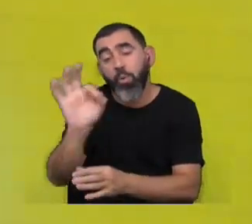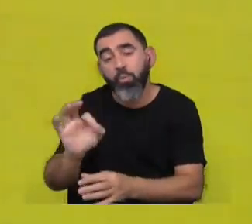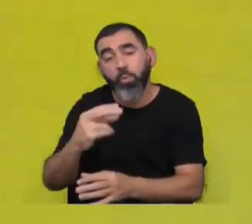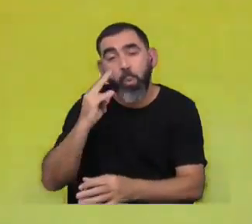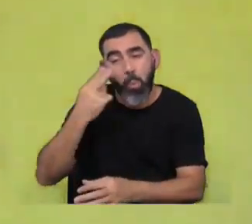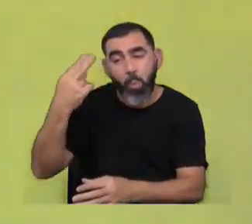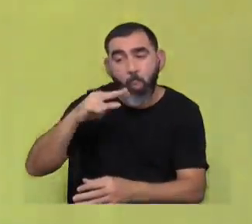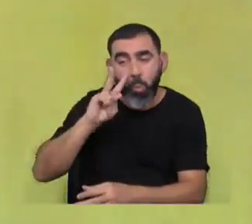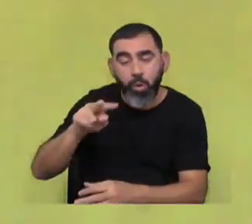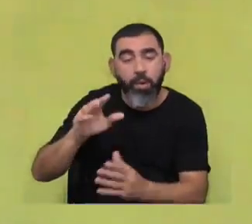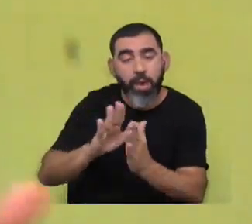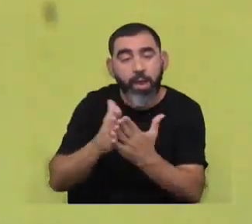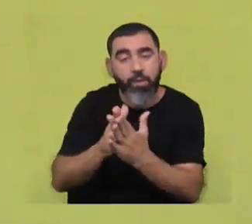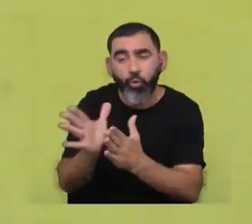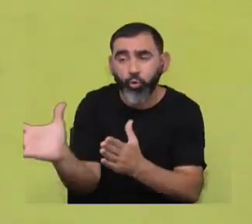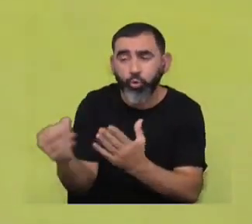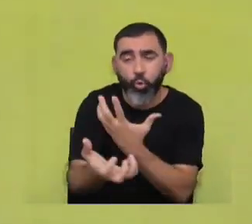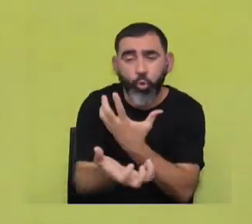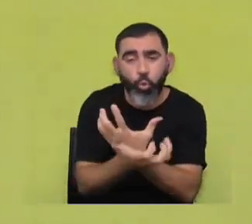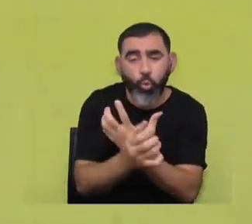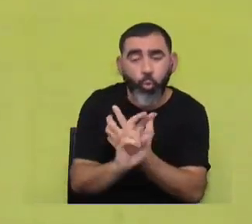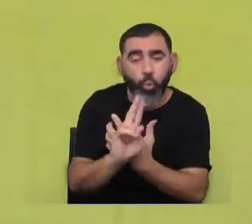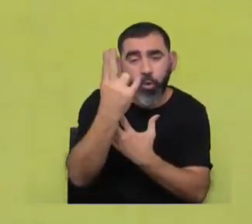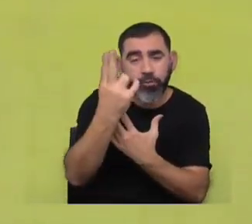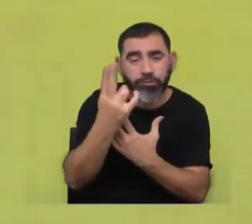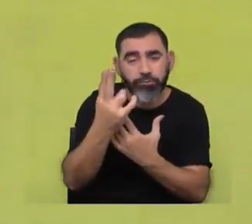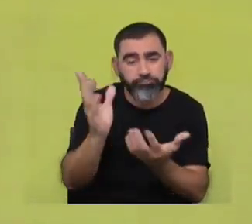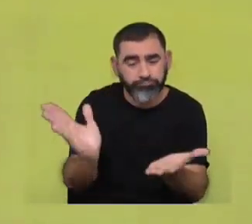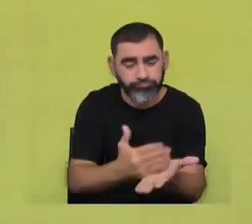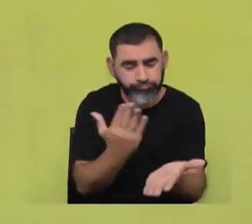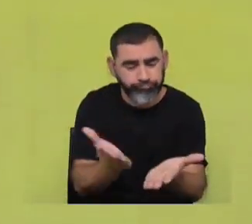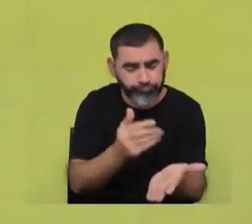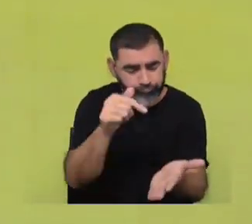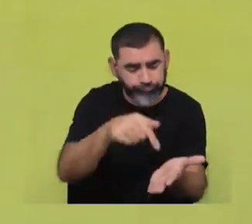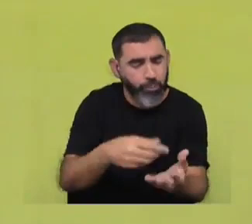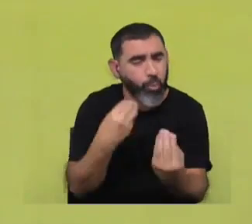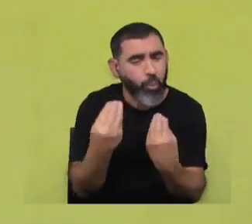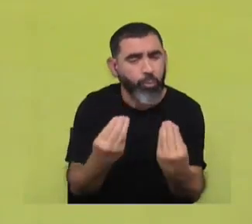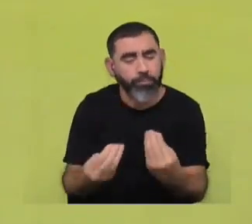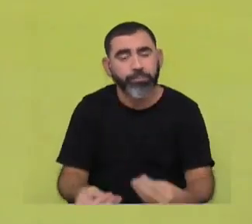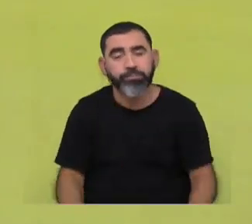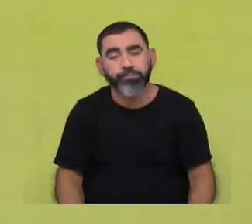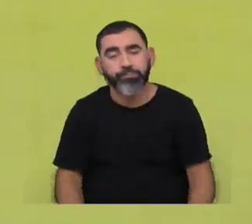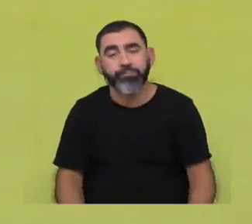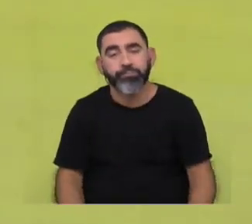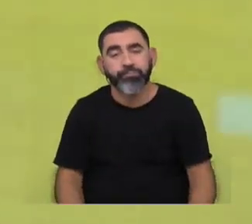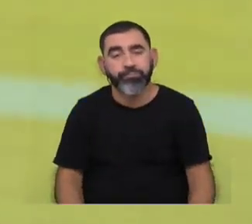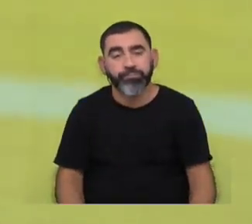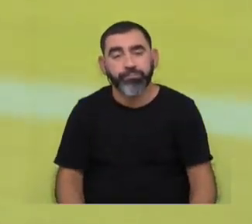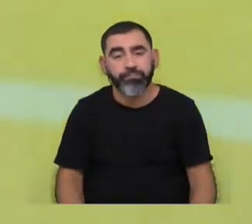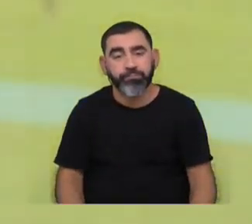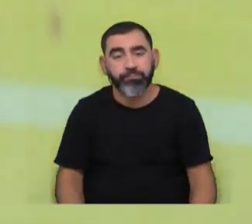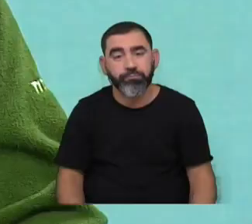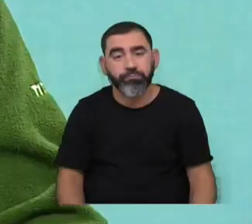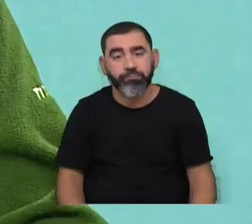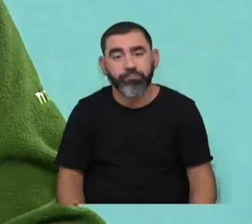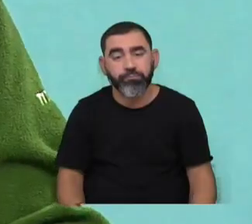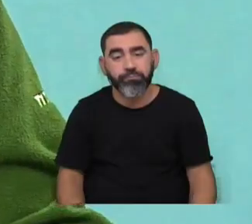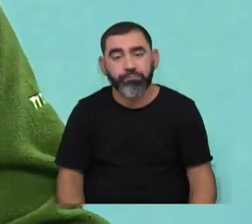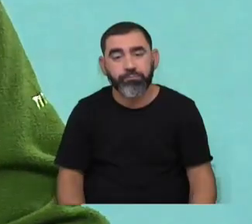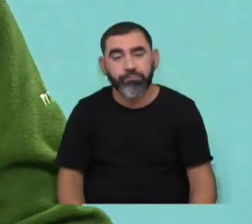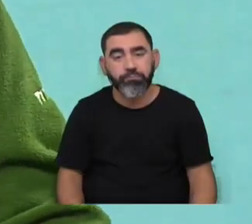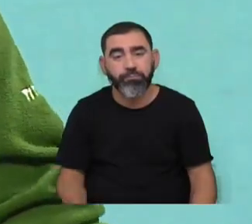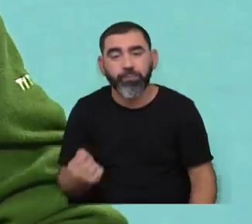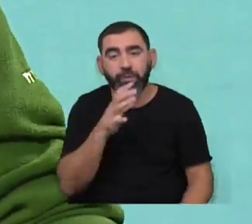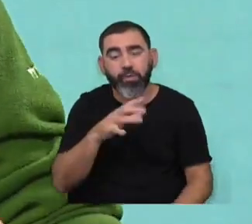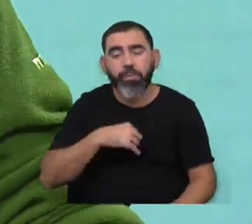había visto un libro donde todos los fósiles de Uruguay estuvieran representados. A ver, ¿cuál es la historia? Bueno, un poco la historia,